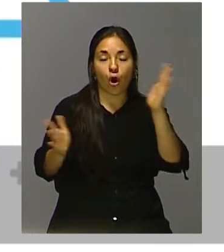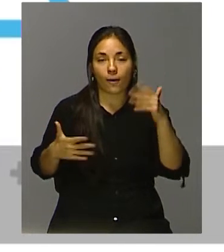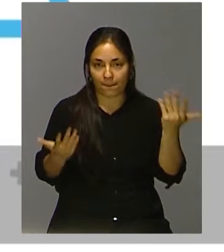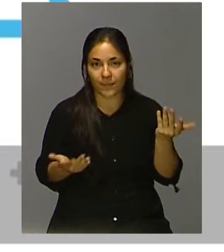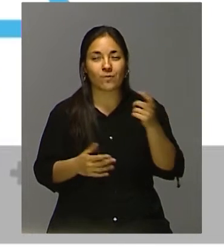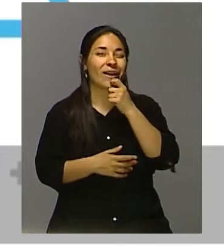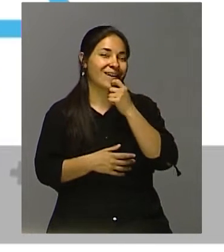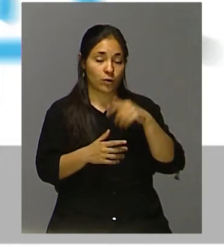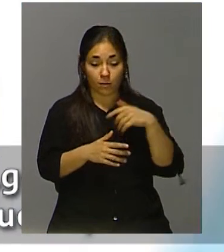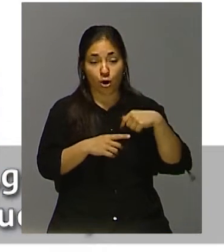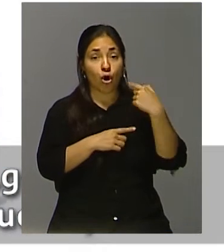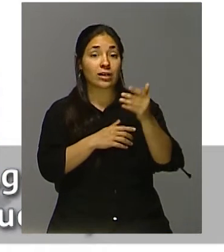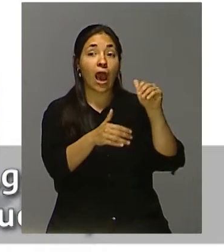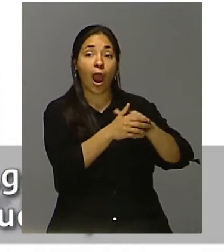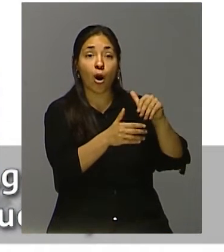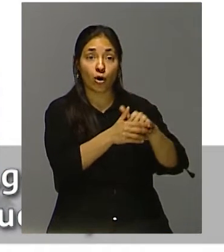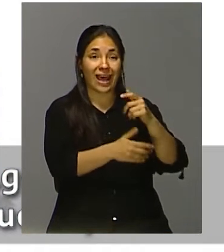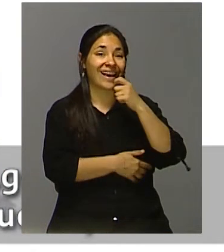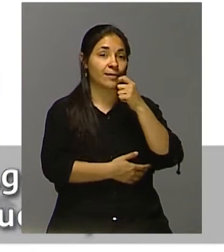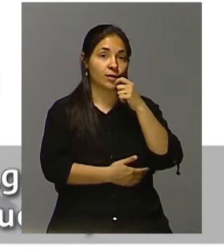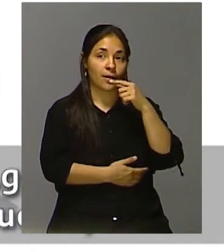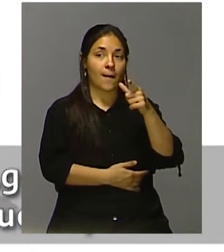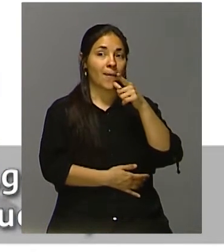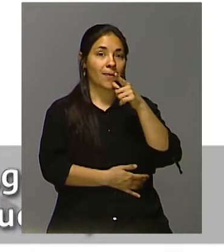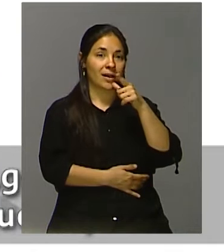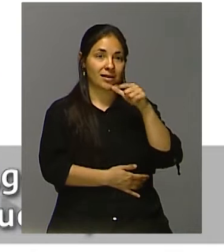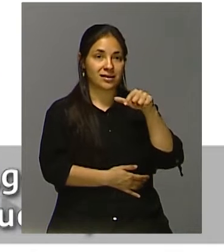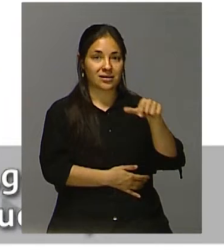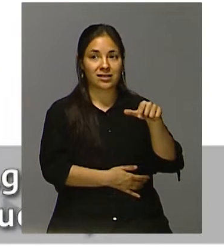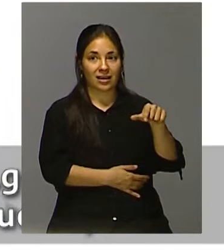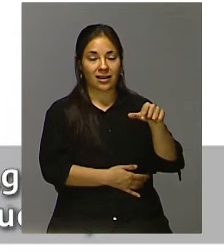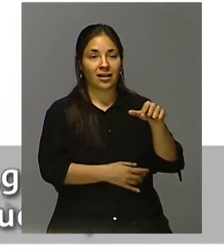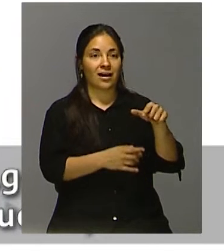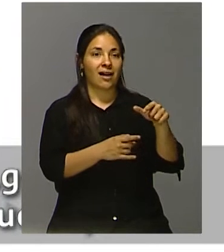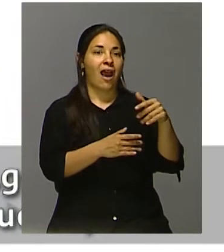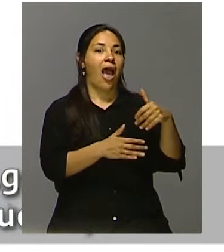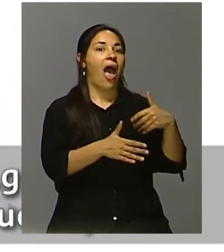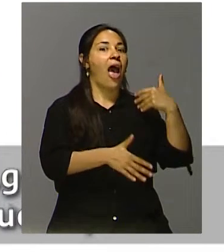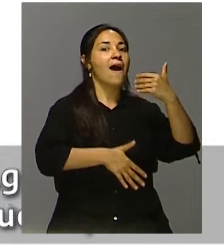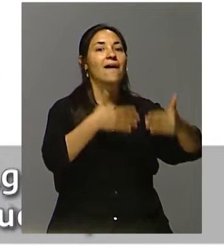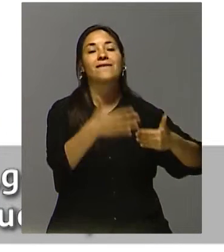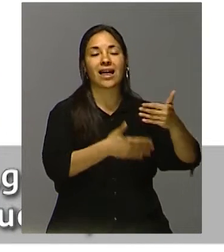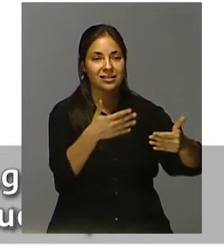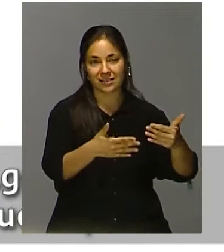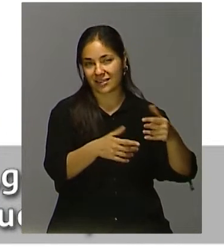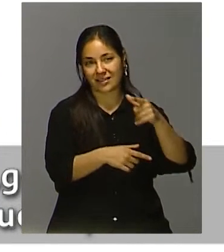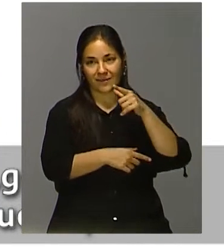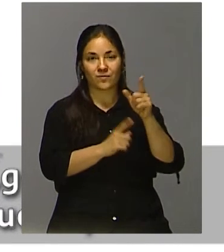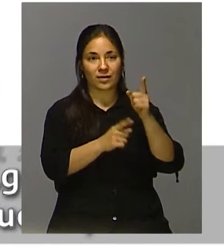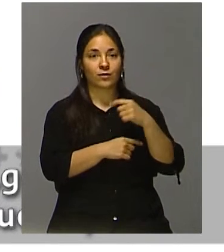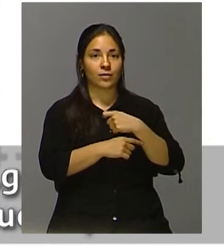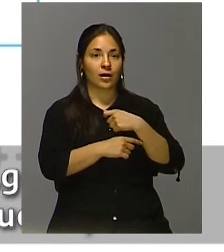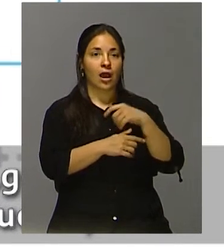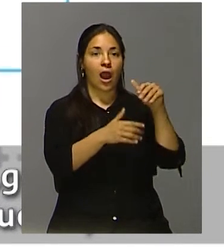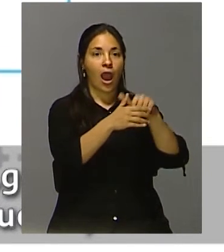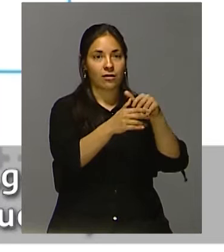¿Sí? Hay gente que ahorra, y me parece que la que dio ese paso de calidad, ese salto de calidad, cuando dice, tengo